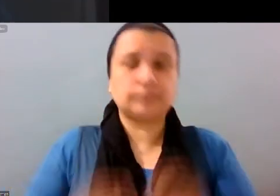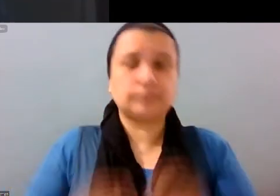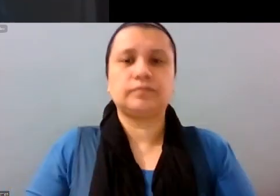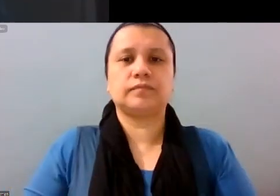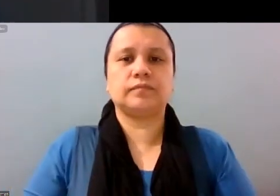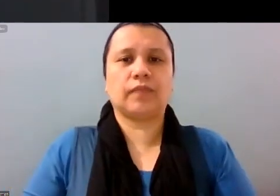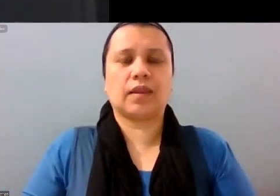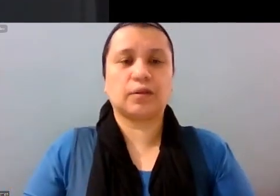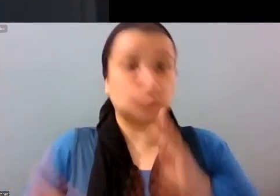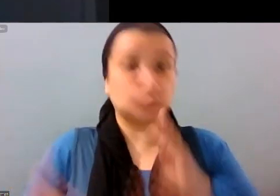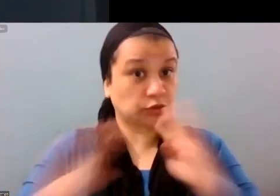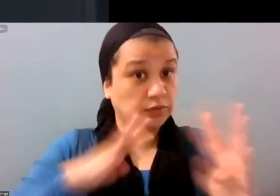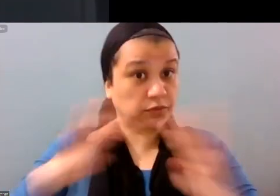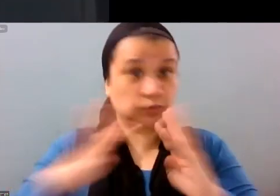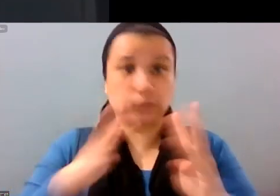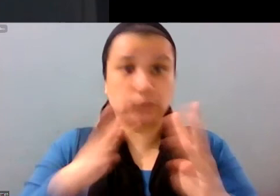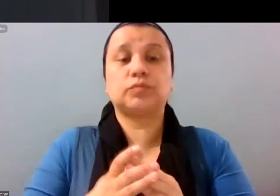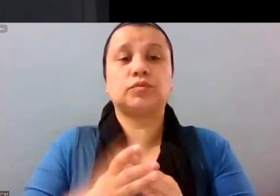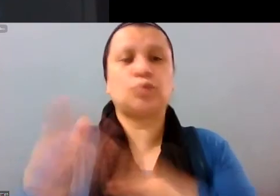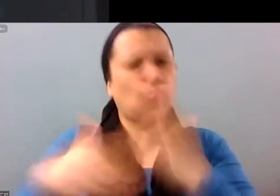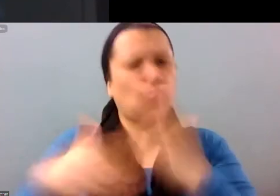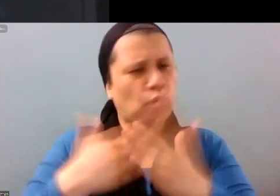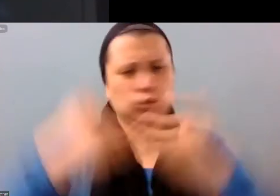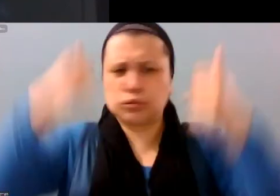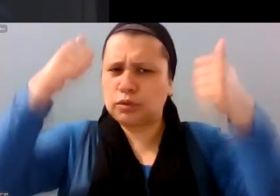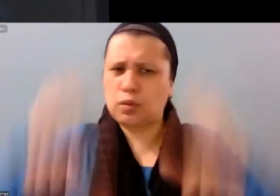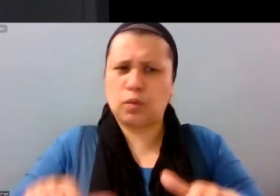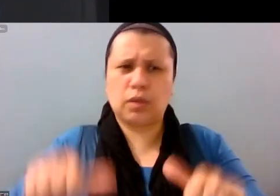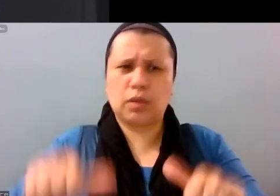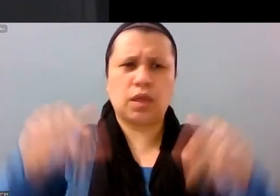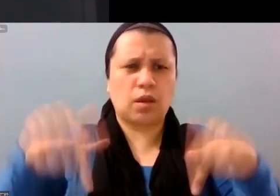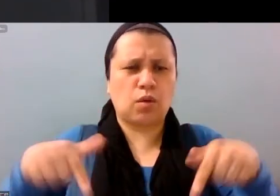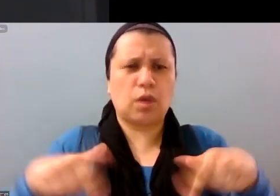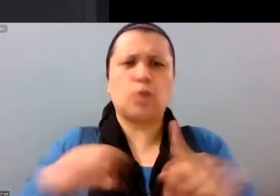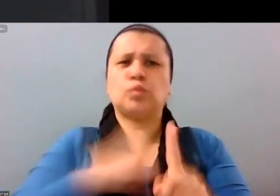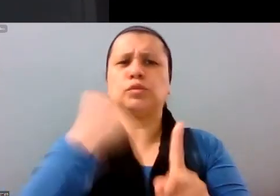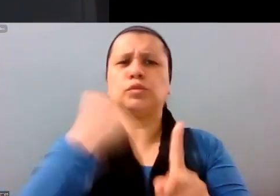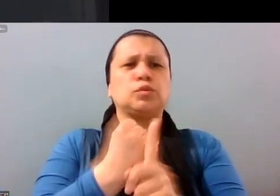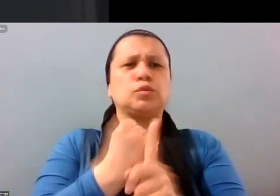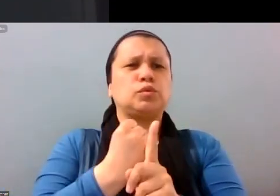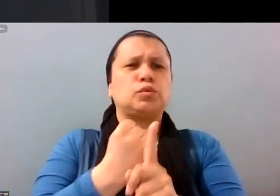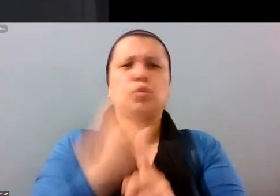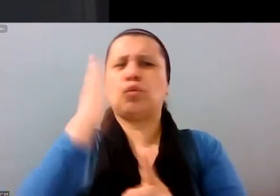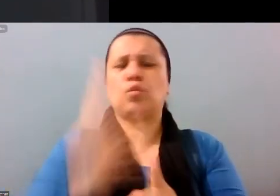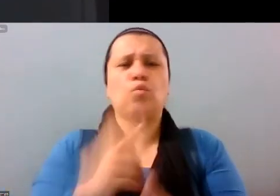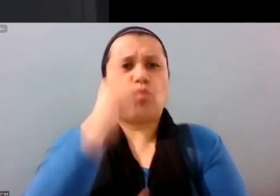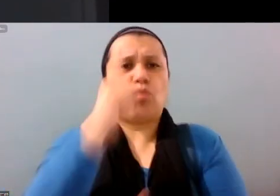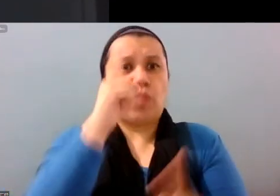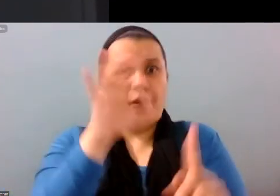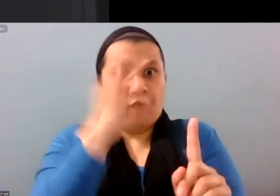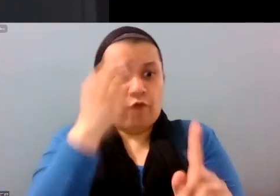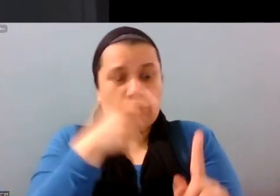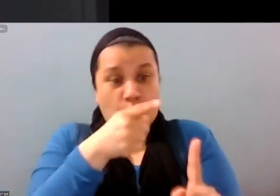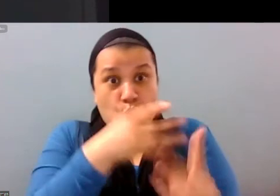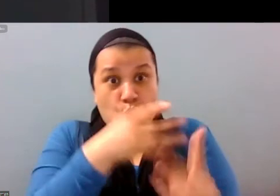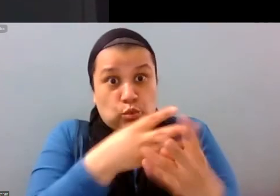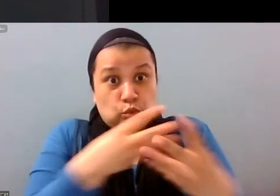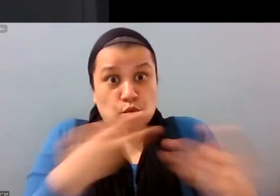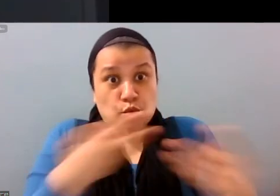conversatorio todos estamos de acuerdo en que nos enfrentamos a una situación en la que no hay una sola forma una sola solución o un solo camino